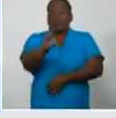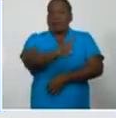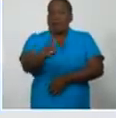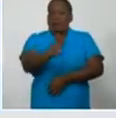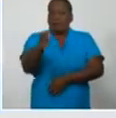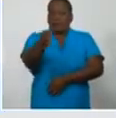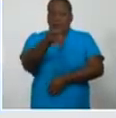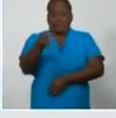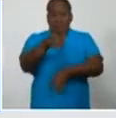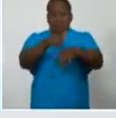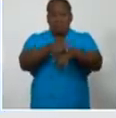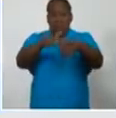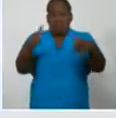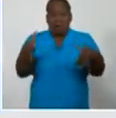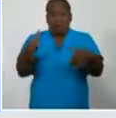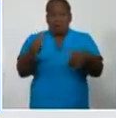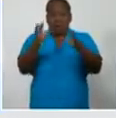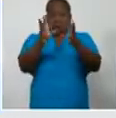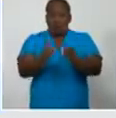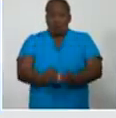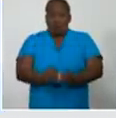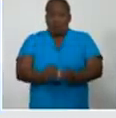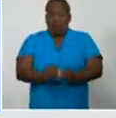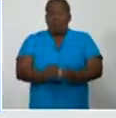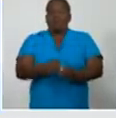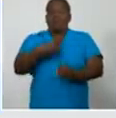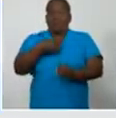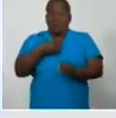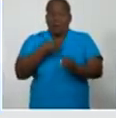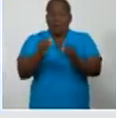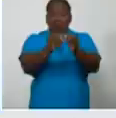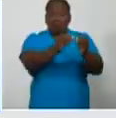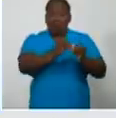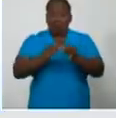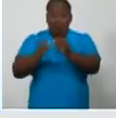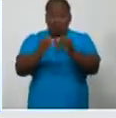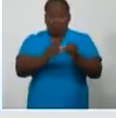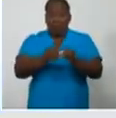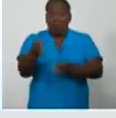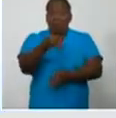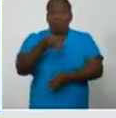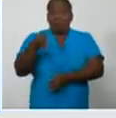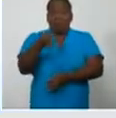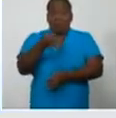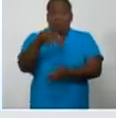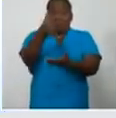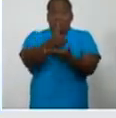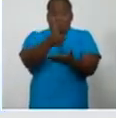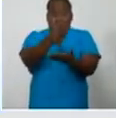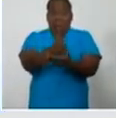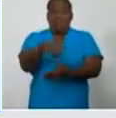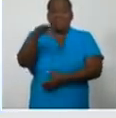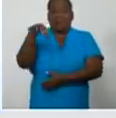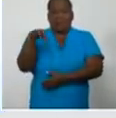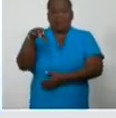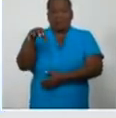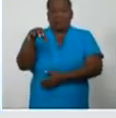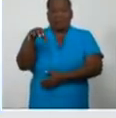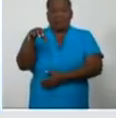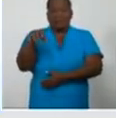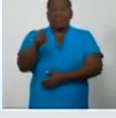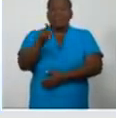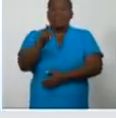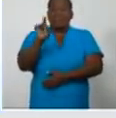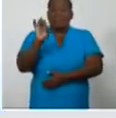mayor número, que es donde tiene la mayor transmisión, en el municipio Cabecera, Pinar del Río, 17